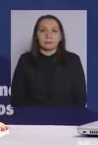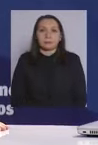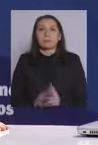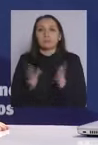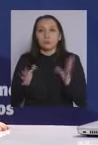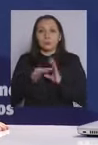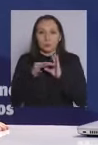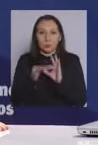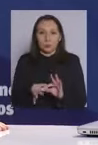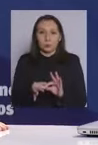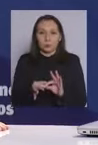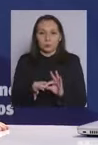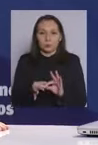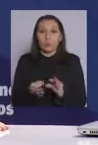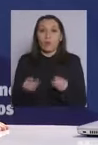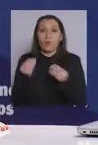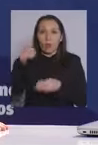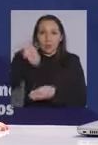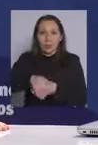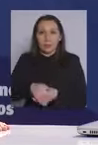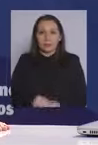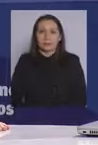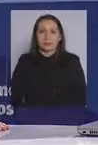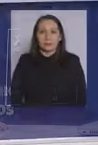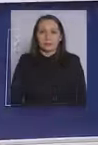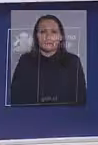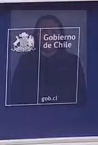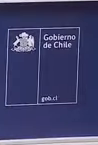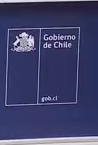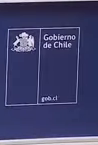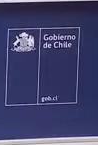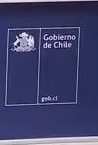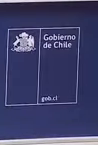Muchas gracias y buenas tardes.